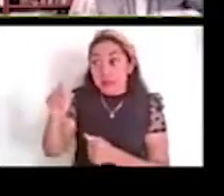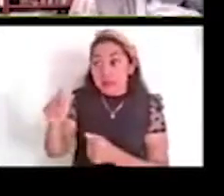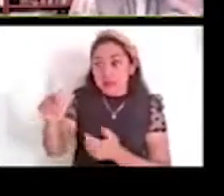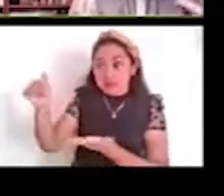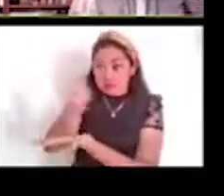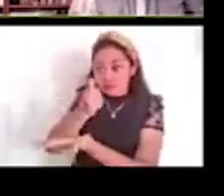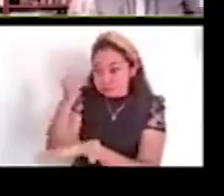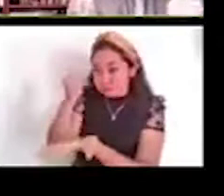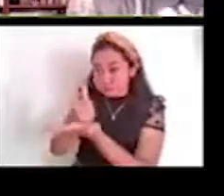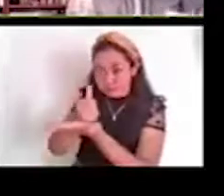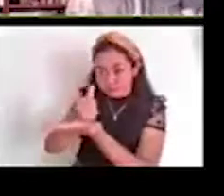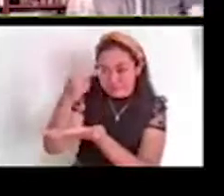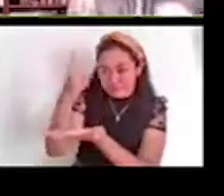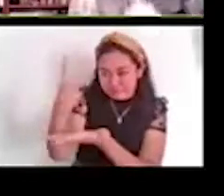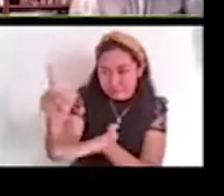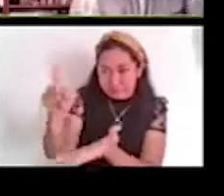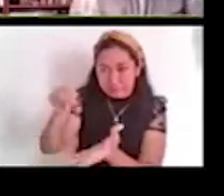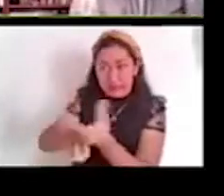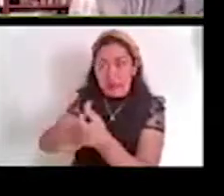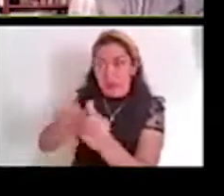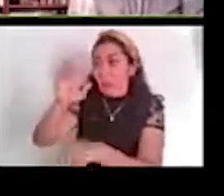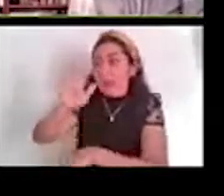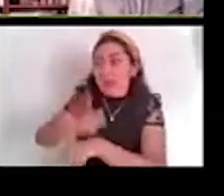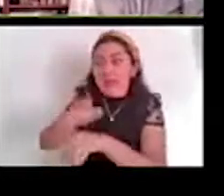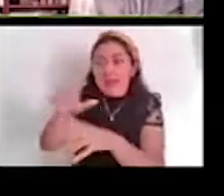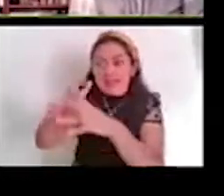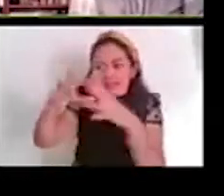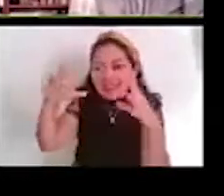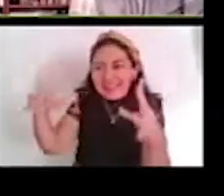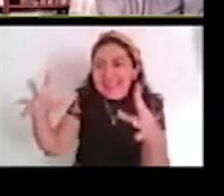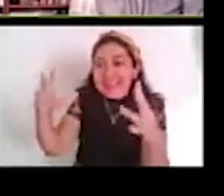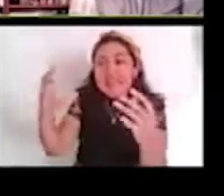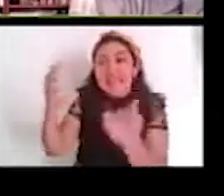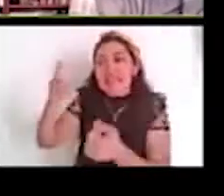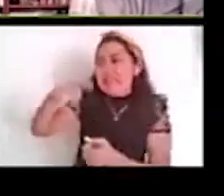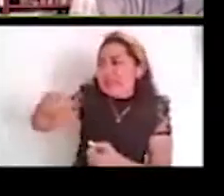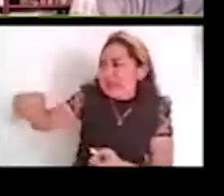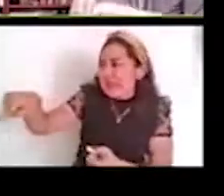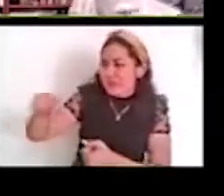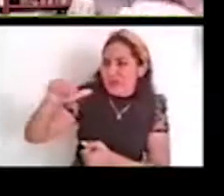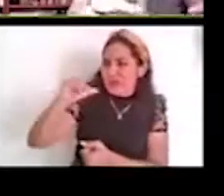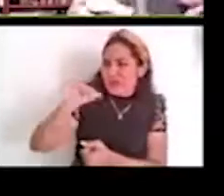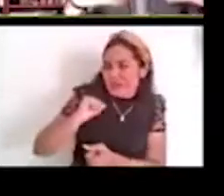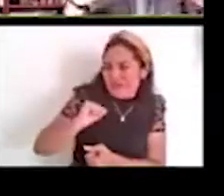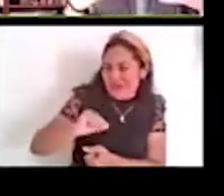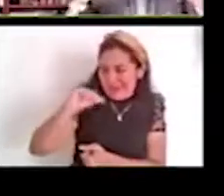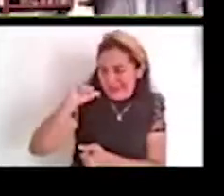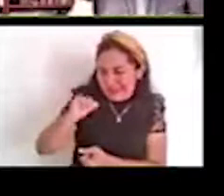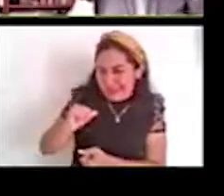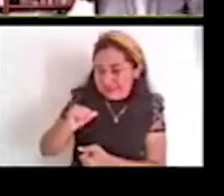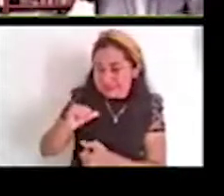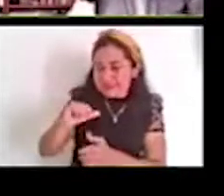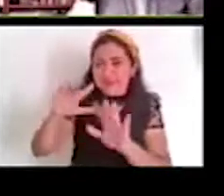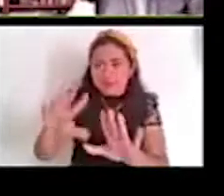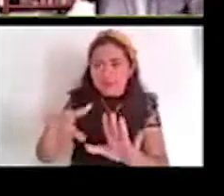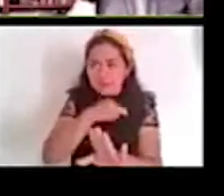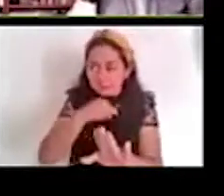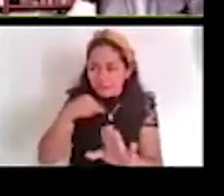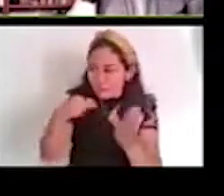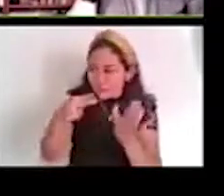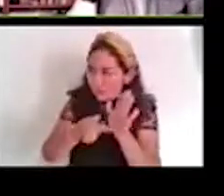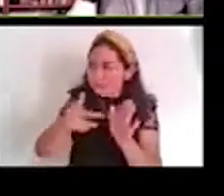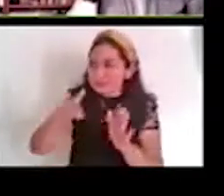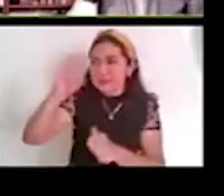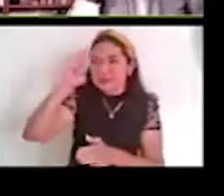Albán, ¿qué pueblos de la Edad de Piedra fueron capaces de hacer esto? Pues hay que replantearse allí muchas,